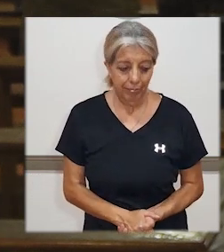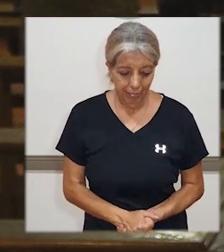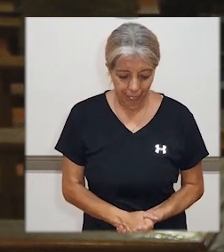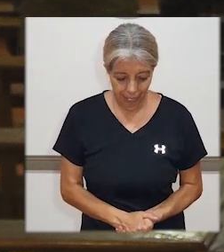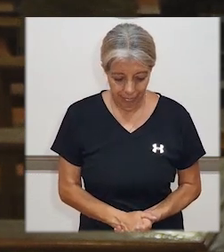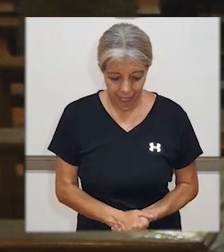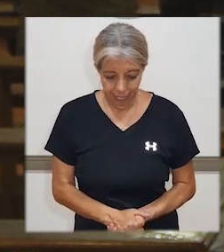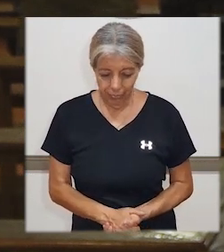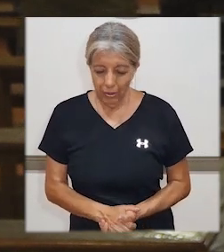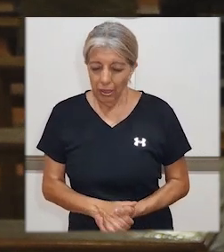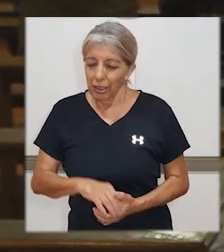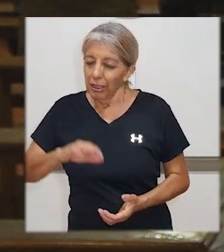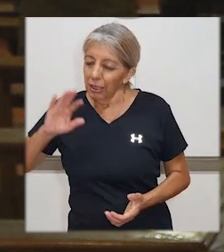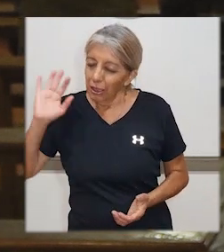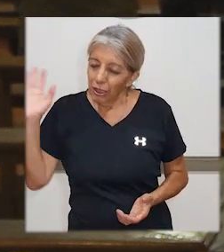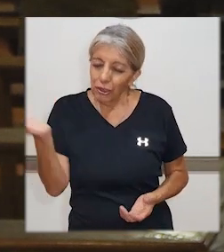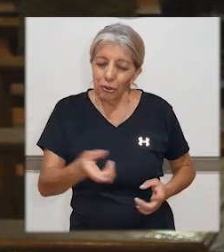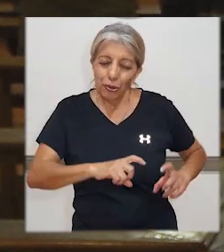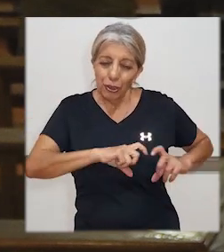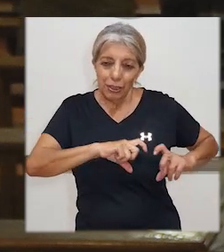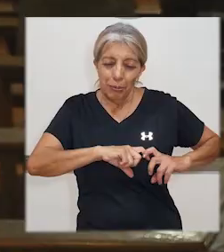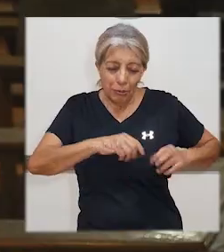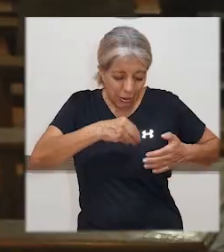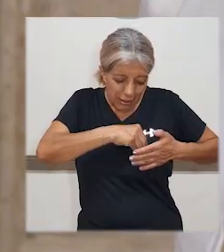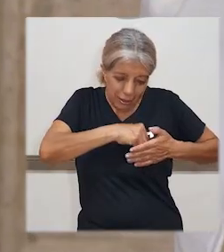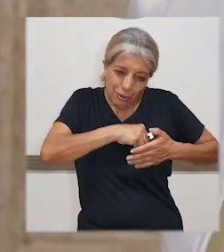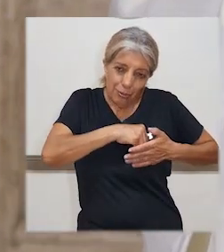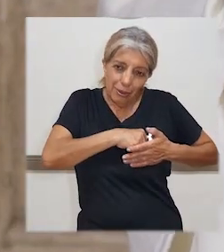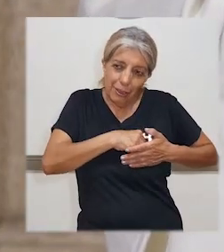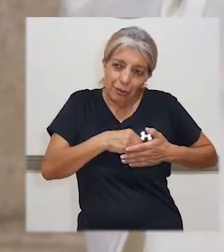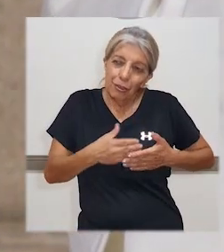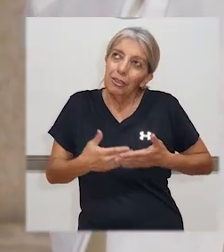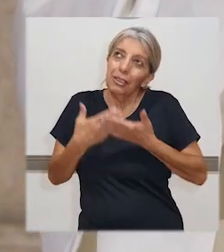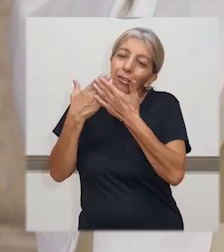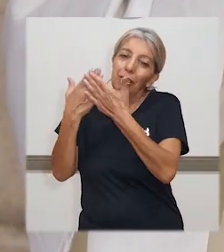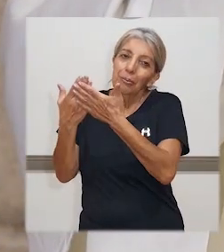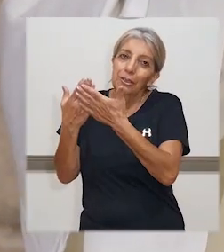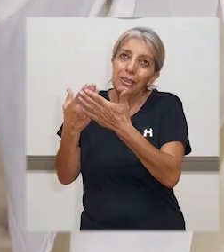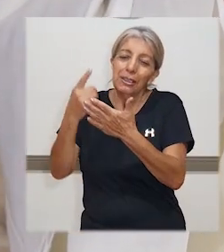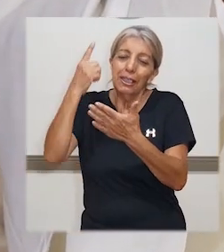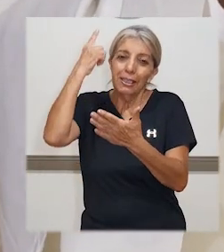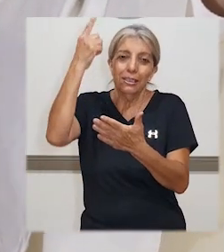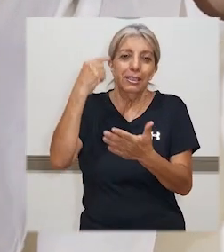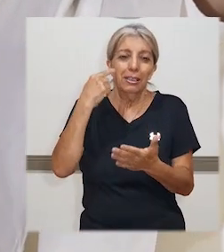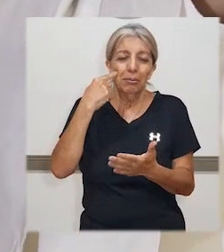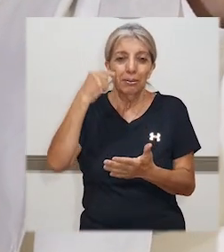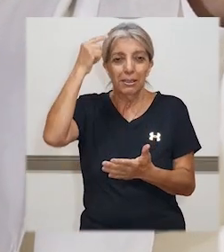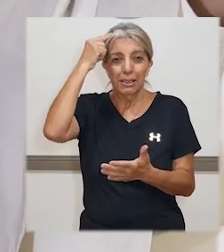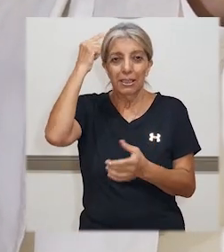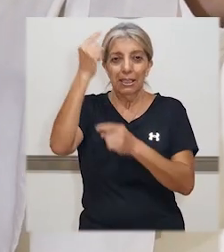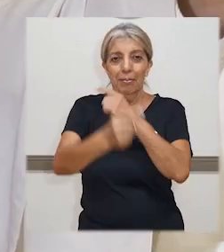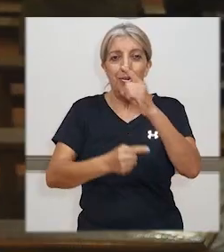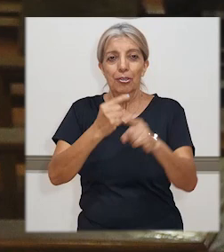Todo esto, Padre, lo que está en lo profundo del corazón, te lo presentamos a ti que vives y reinas por los siglos